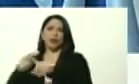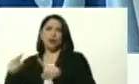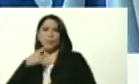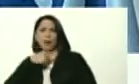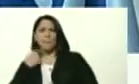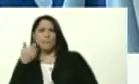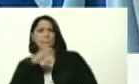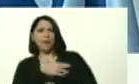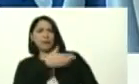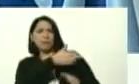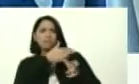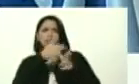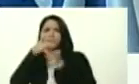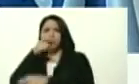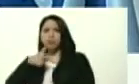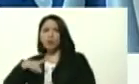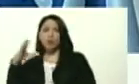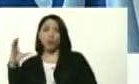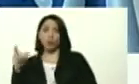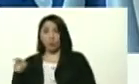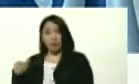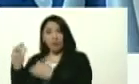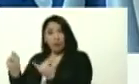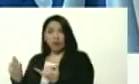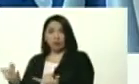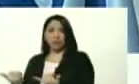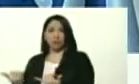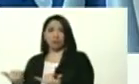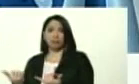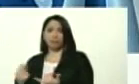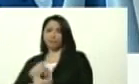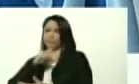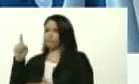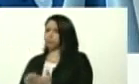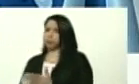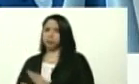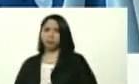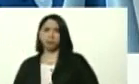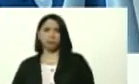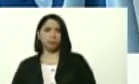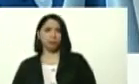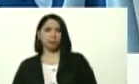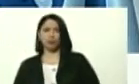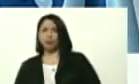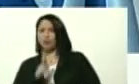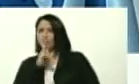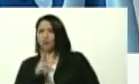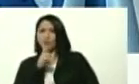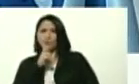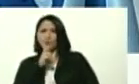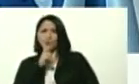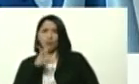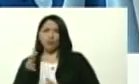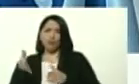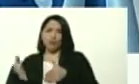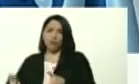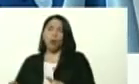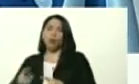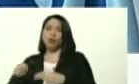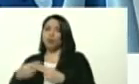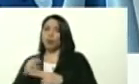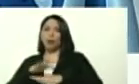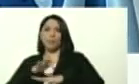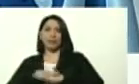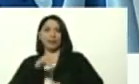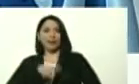matar al pueblo de Colombia. Esa realidad totalmente necrofílica, funeraria, jamás va a ocurrir